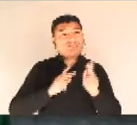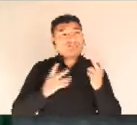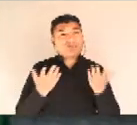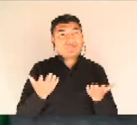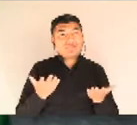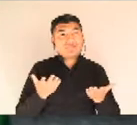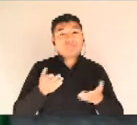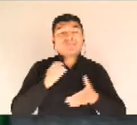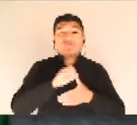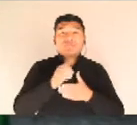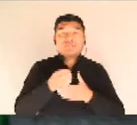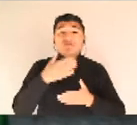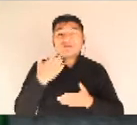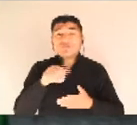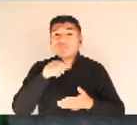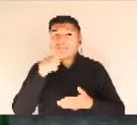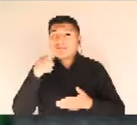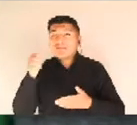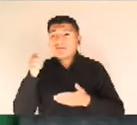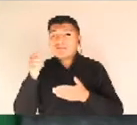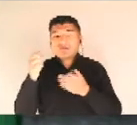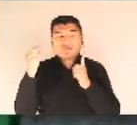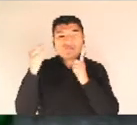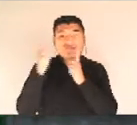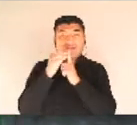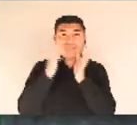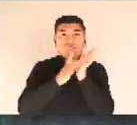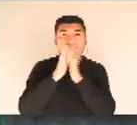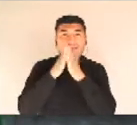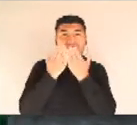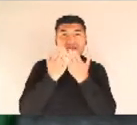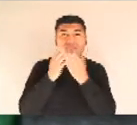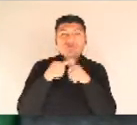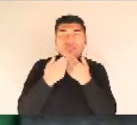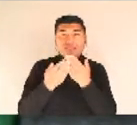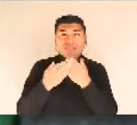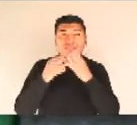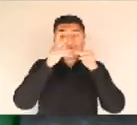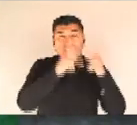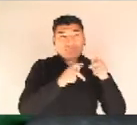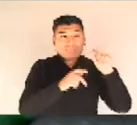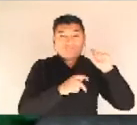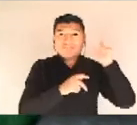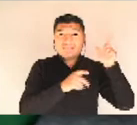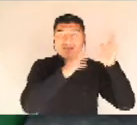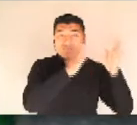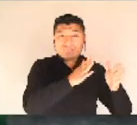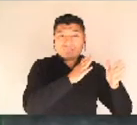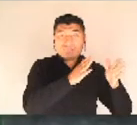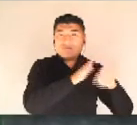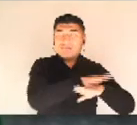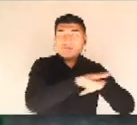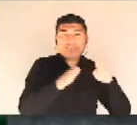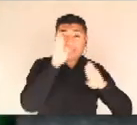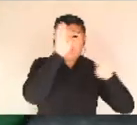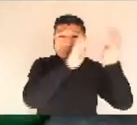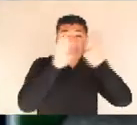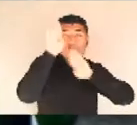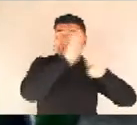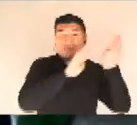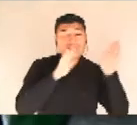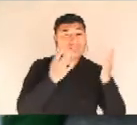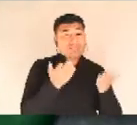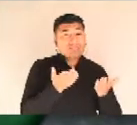o hay otros como en el evangelio como el rico que se despreocupan no